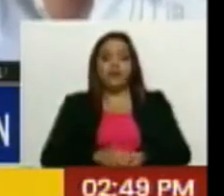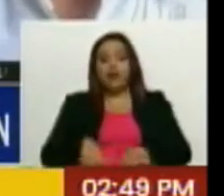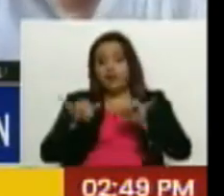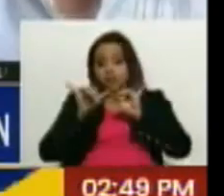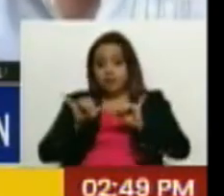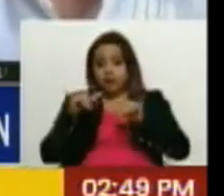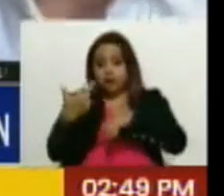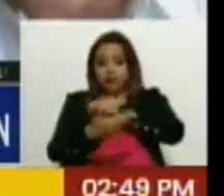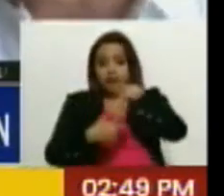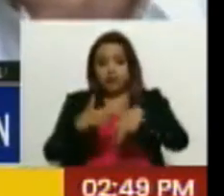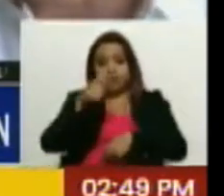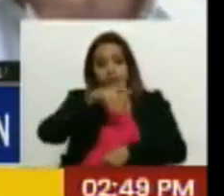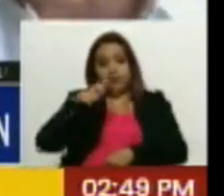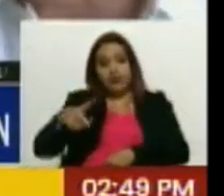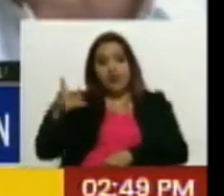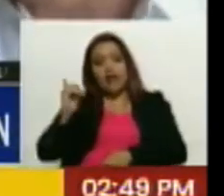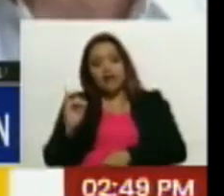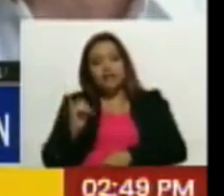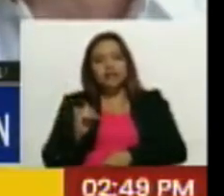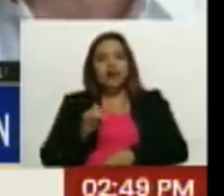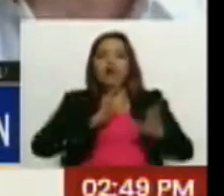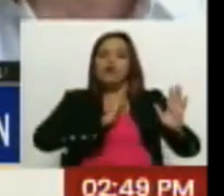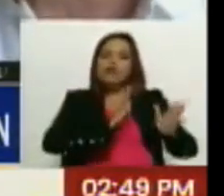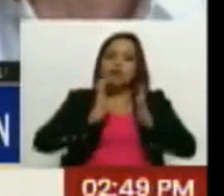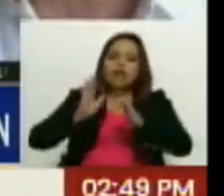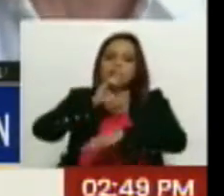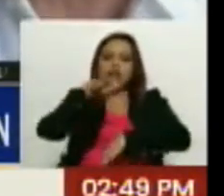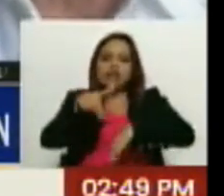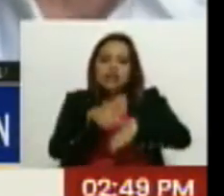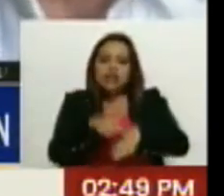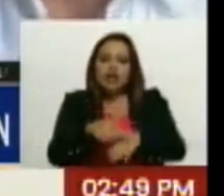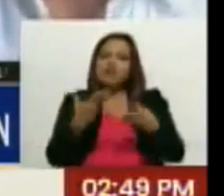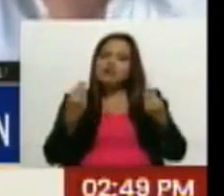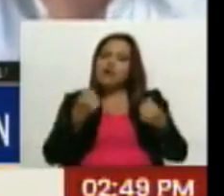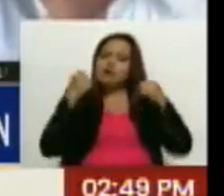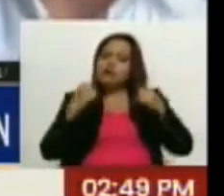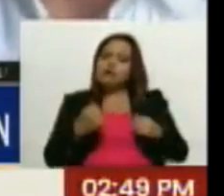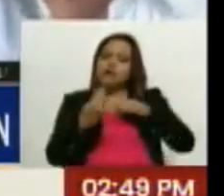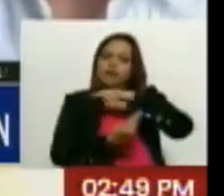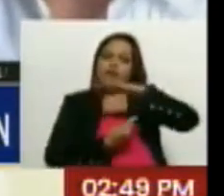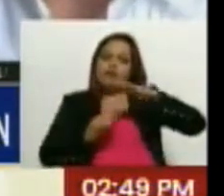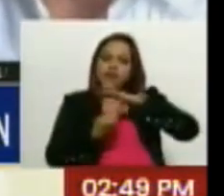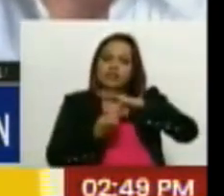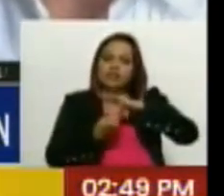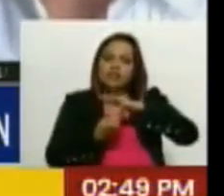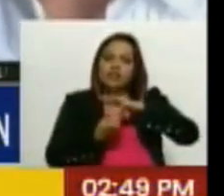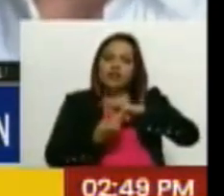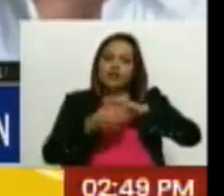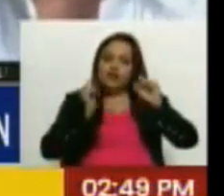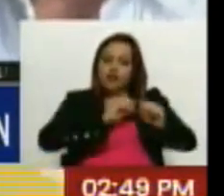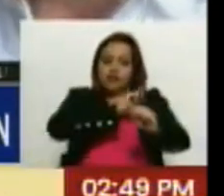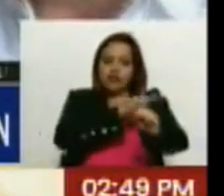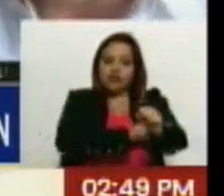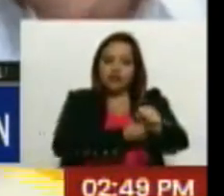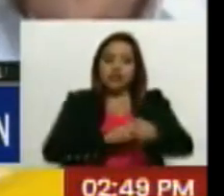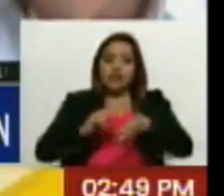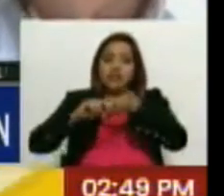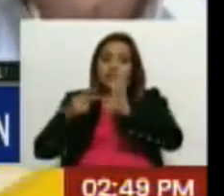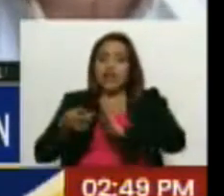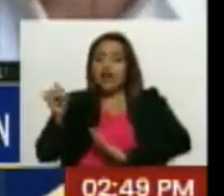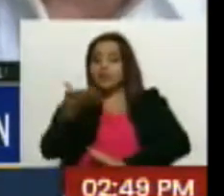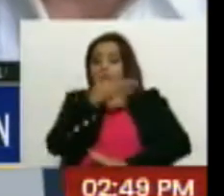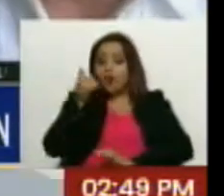la Revolución Ciudadana además tiene una estructura nacional bastante consolidada, lo que significa que estamos en las